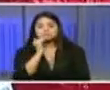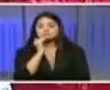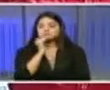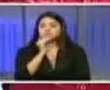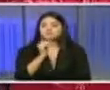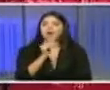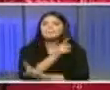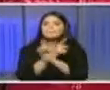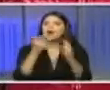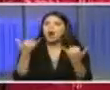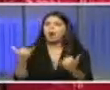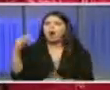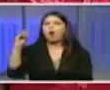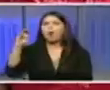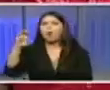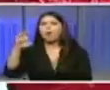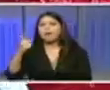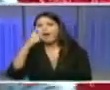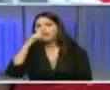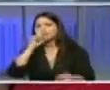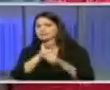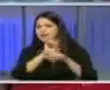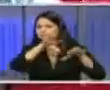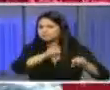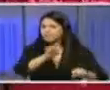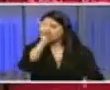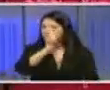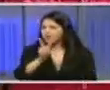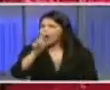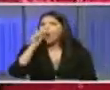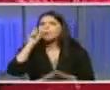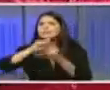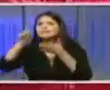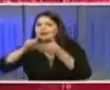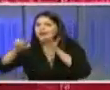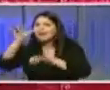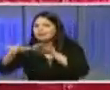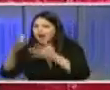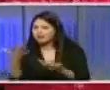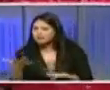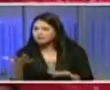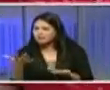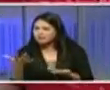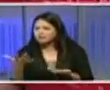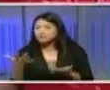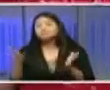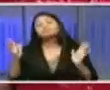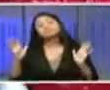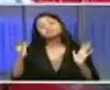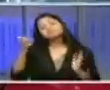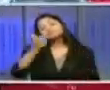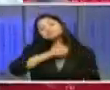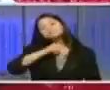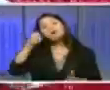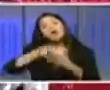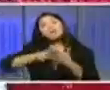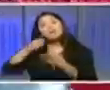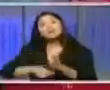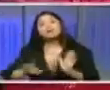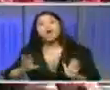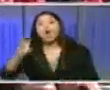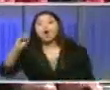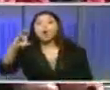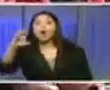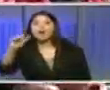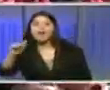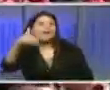Ahora la OEA amenaza con intervenir al país. Secretario General de la OEA, vamos a dar la batalla. En la OEA y